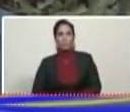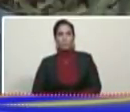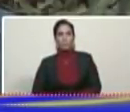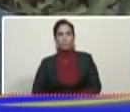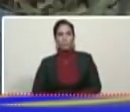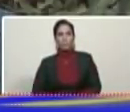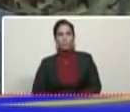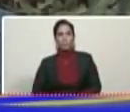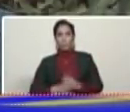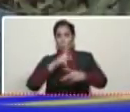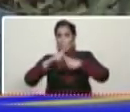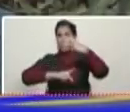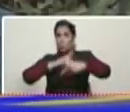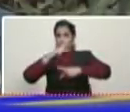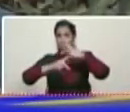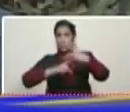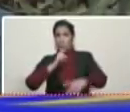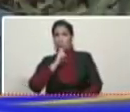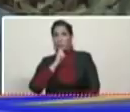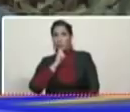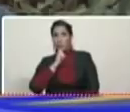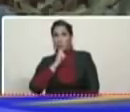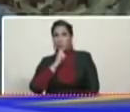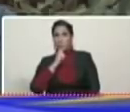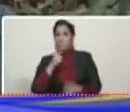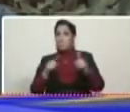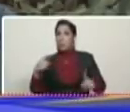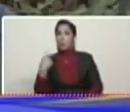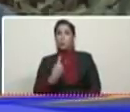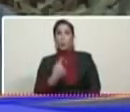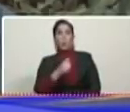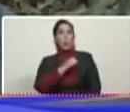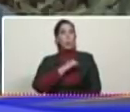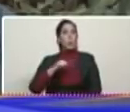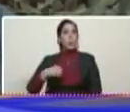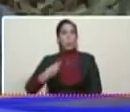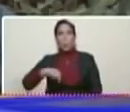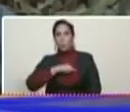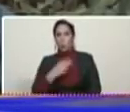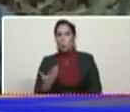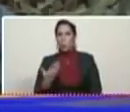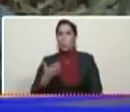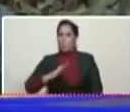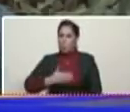Bueno, es un proceso complejo, pero solo nosotros podemos. Salieron a atacar